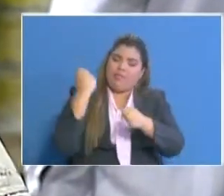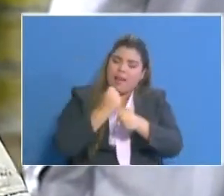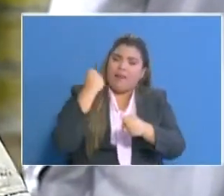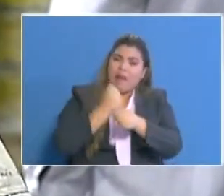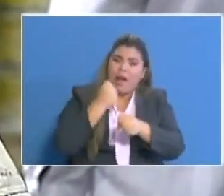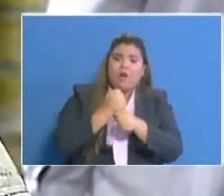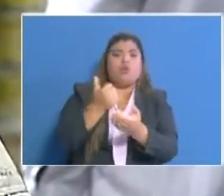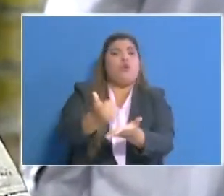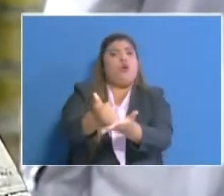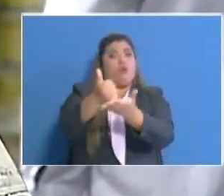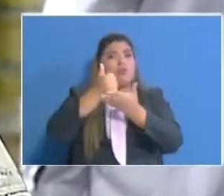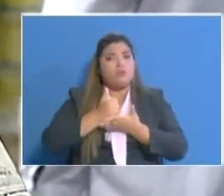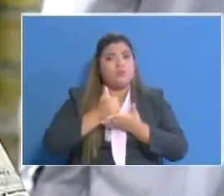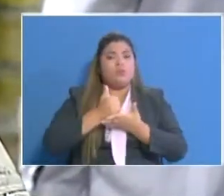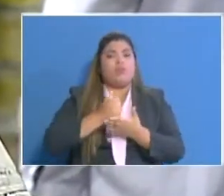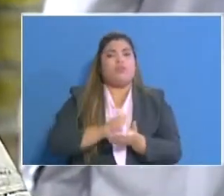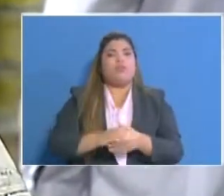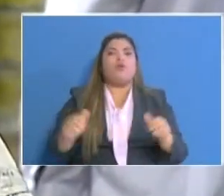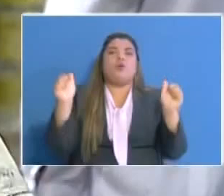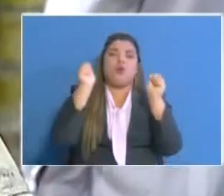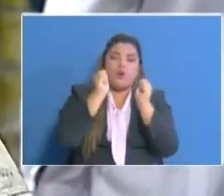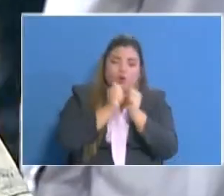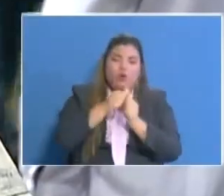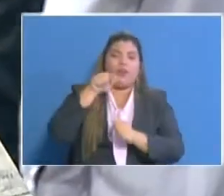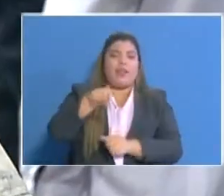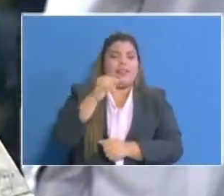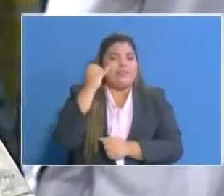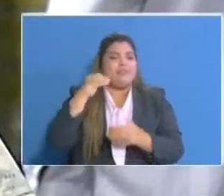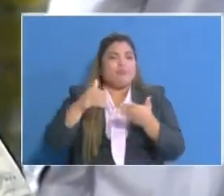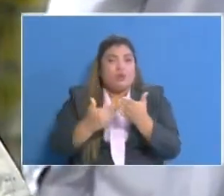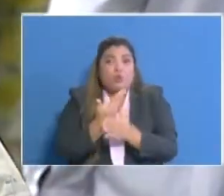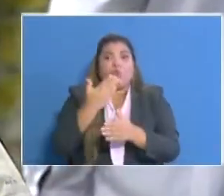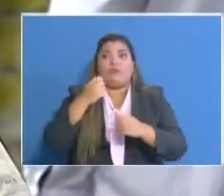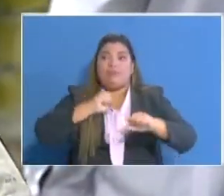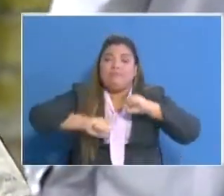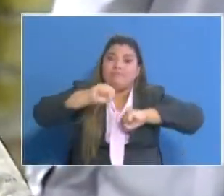ayudando con esta causa.